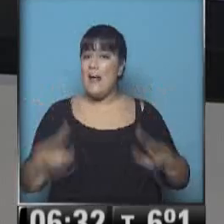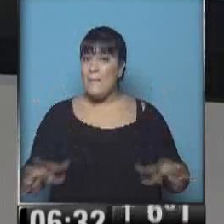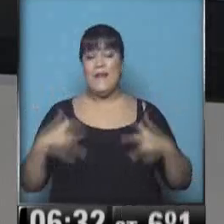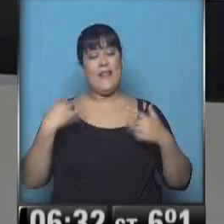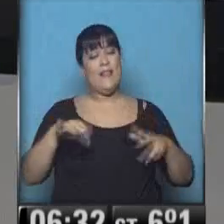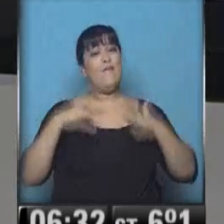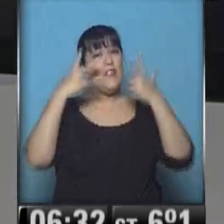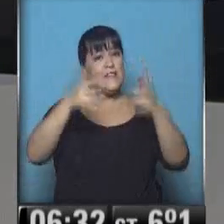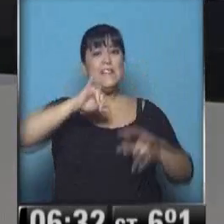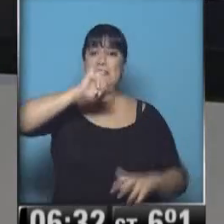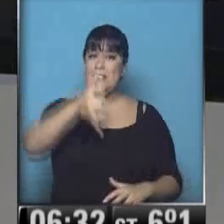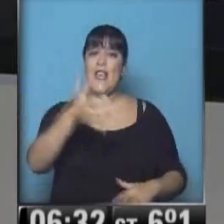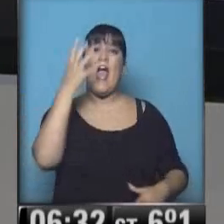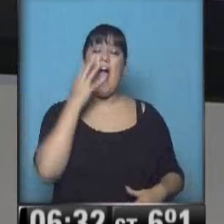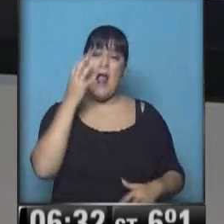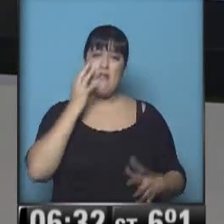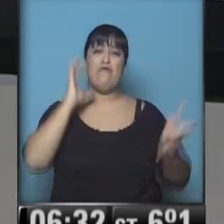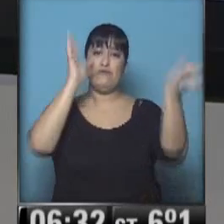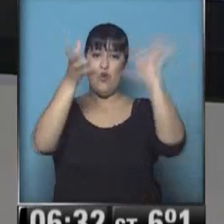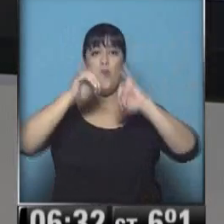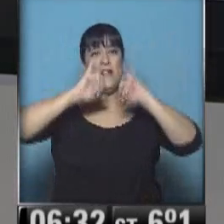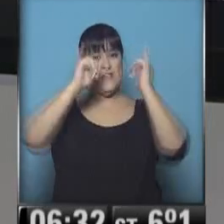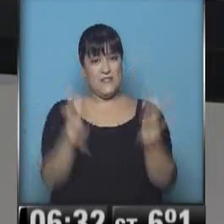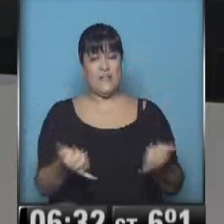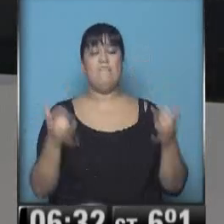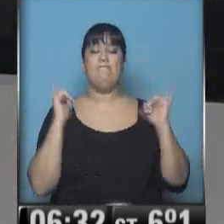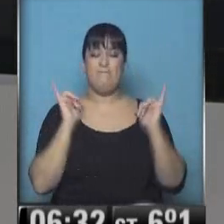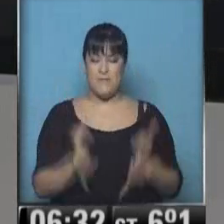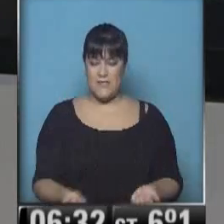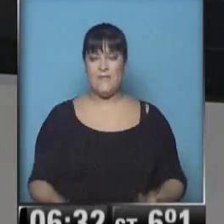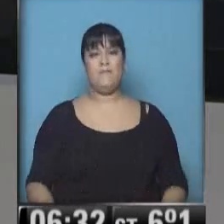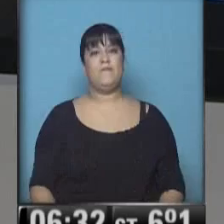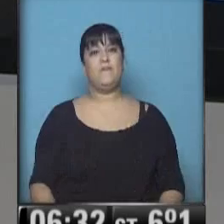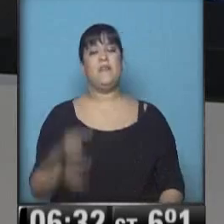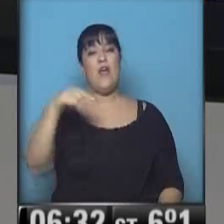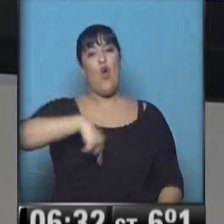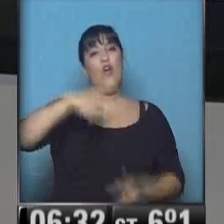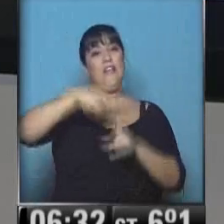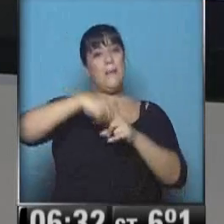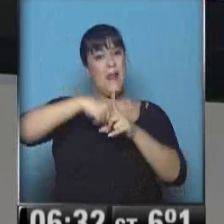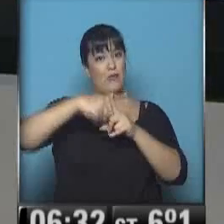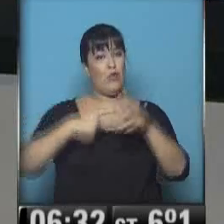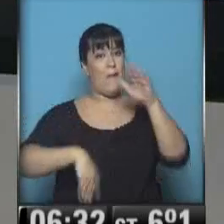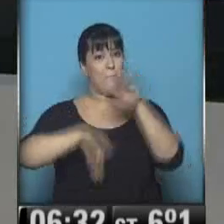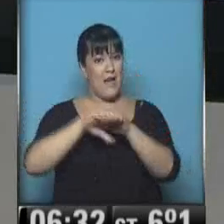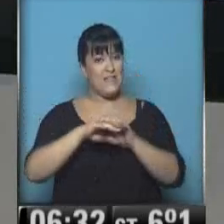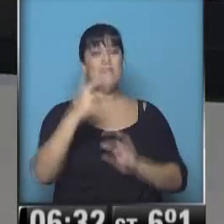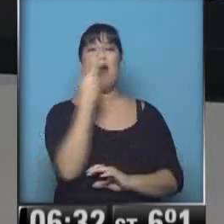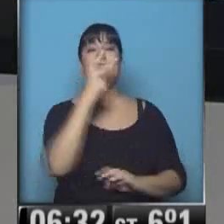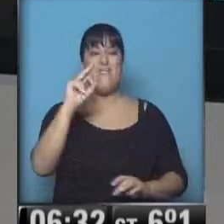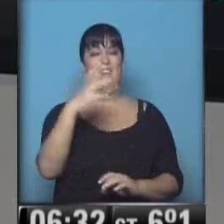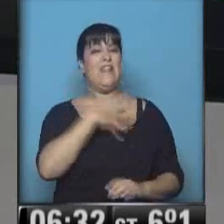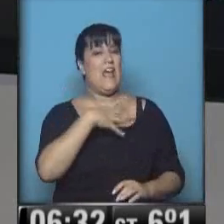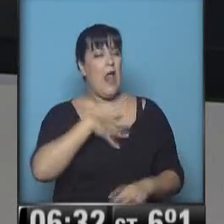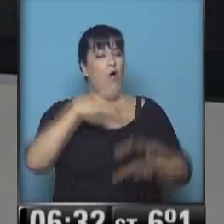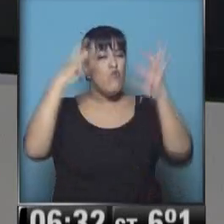debo confesarle que alguna chiquitita, sí, va a presentarse. La máxima para hoy, 20,